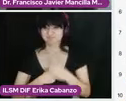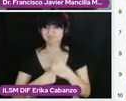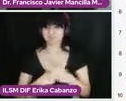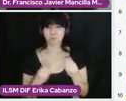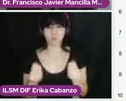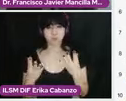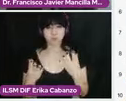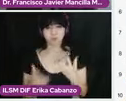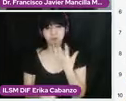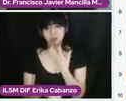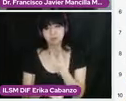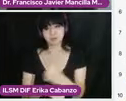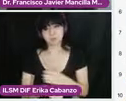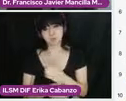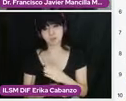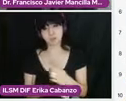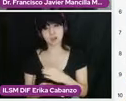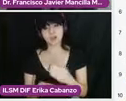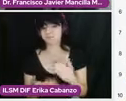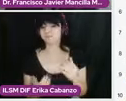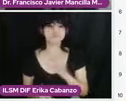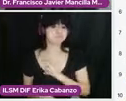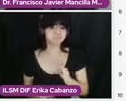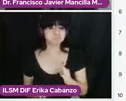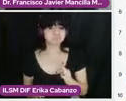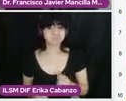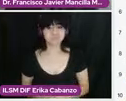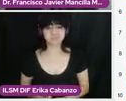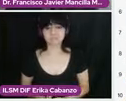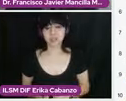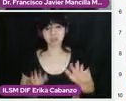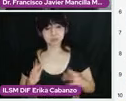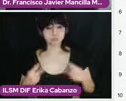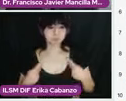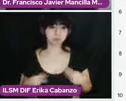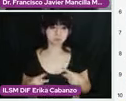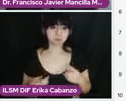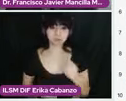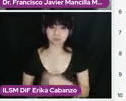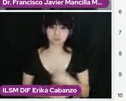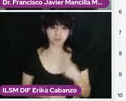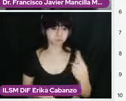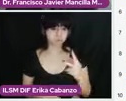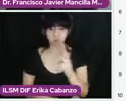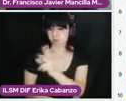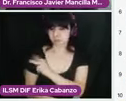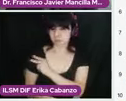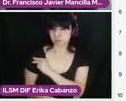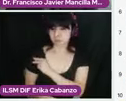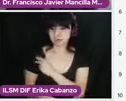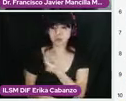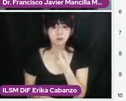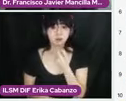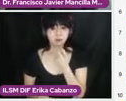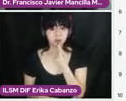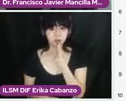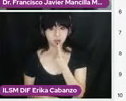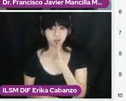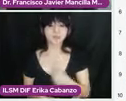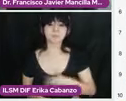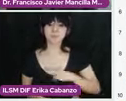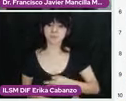causas genéticas que las hacen propensas a este daño. Hay personas que con una sola inyección de este medicamento pueden quedar completamente